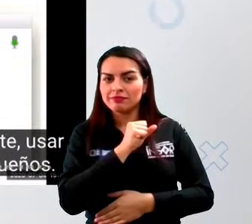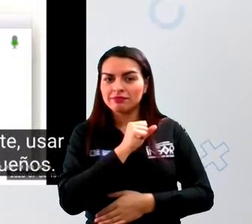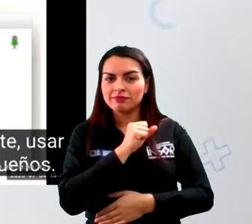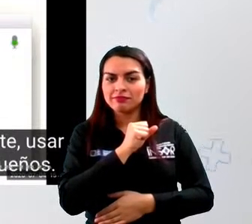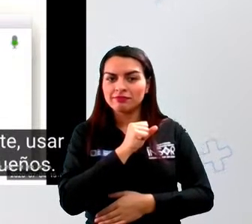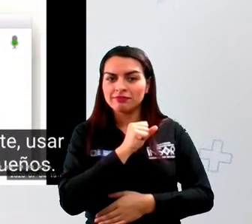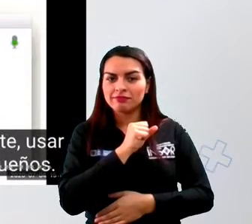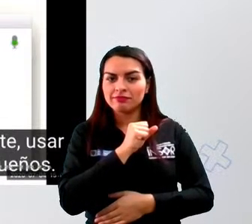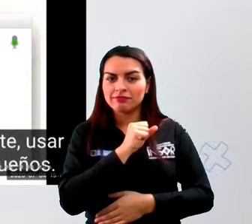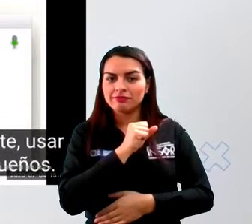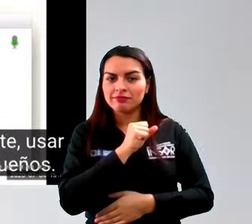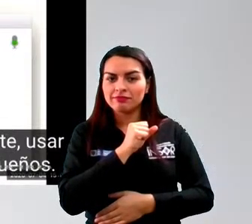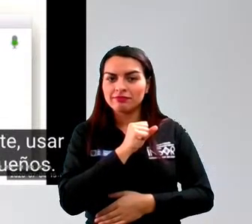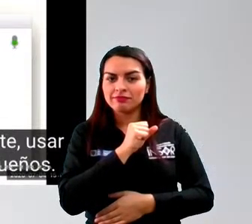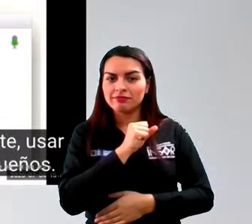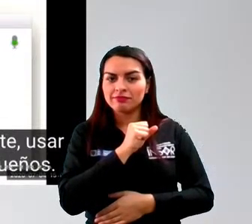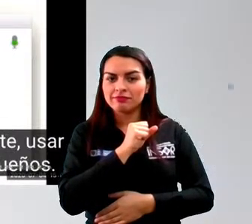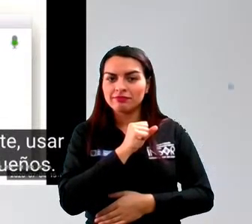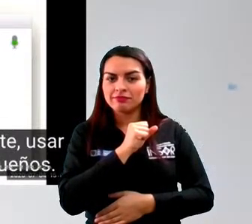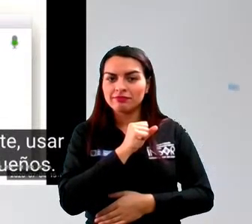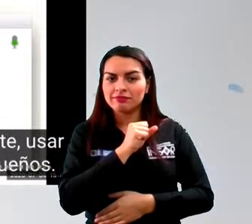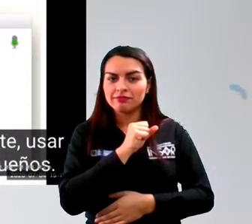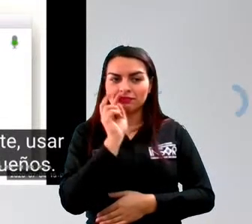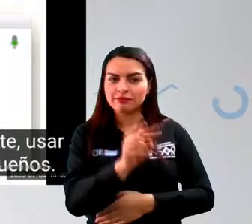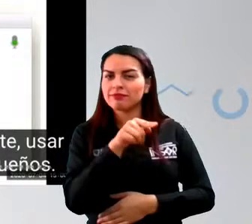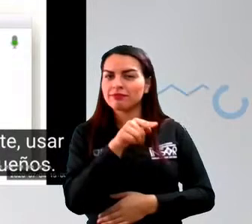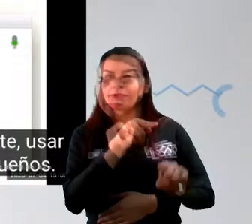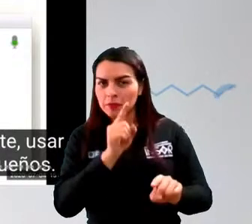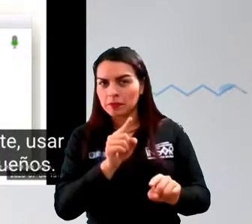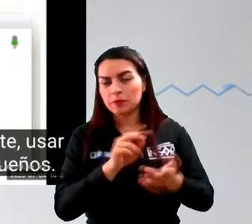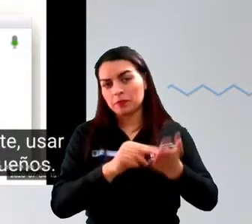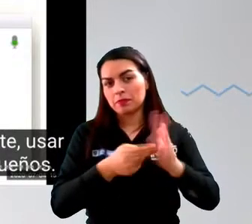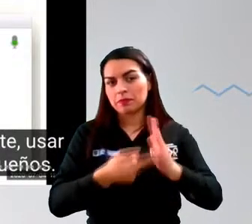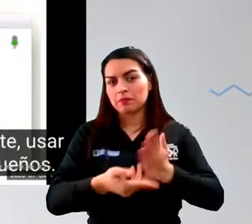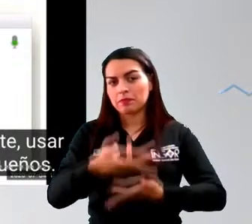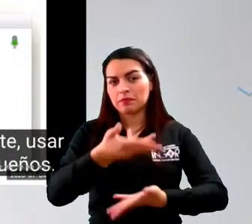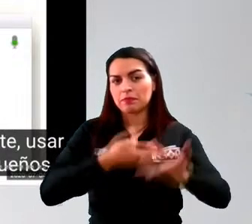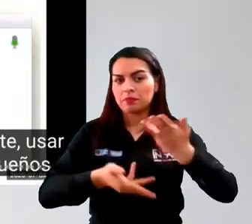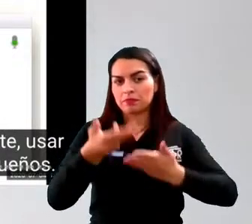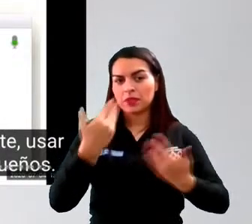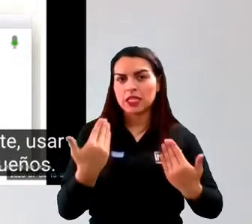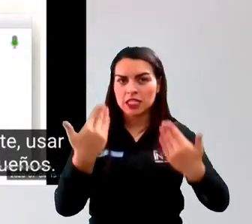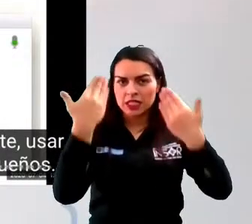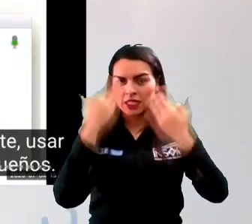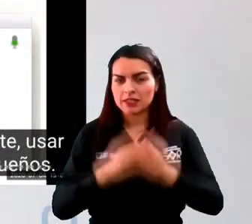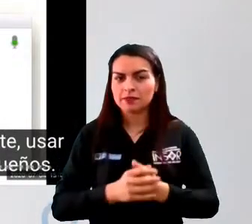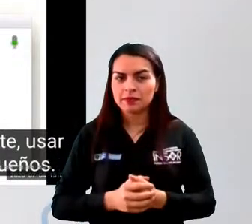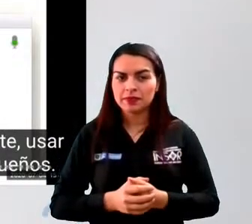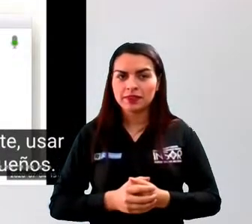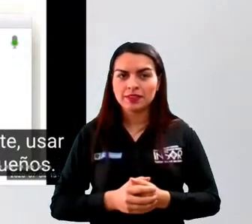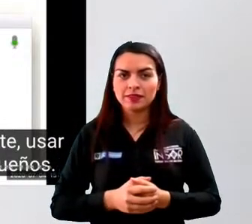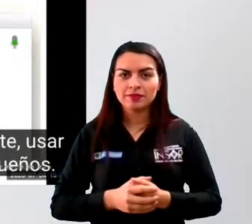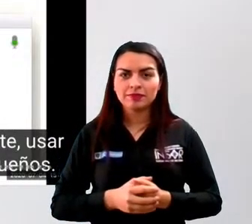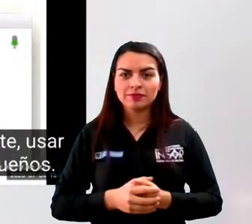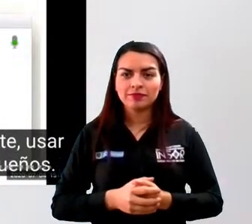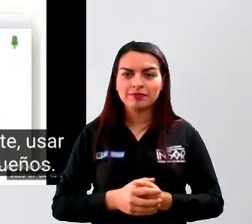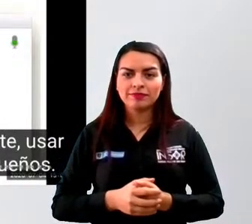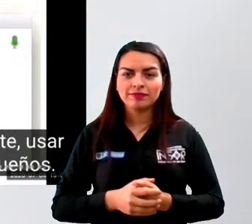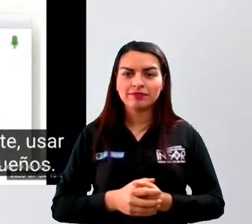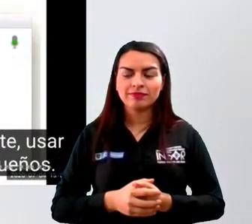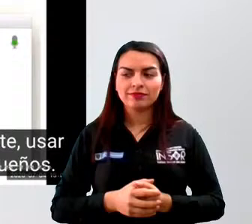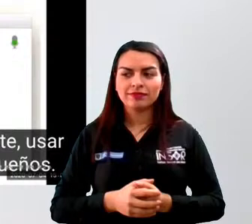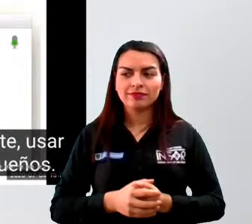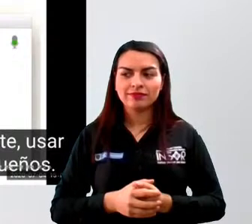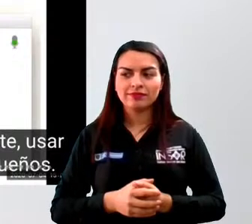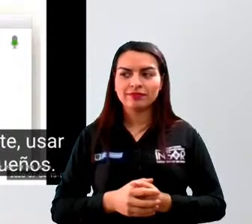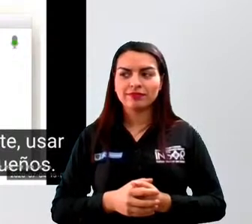esas encuestas. Pueden ser un ambiente muy rico. Puede usar esas encuestas y pizarras blancas en entornos sincrónicos